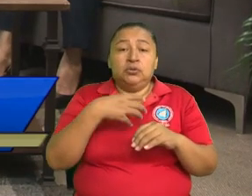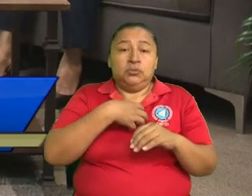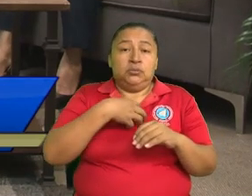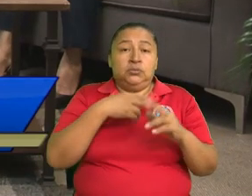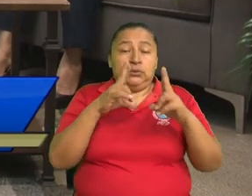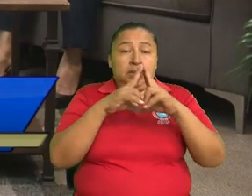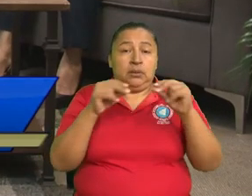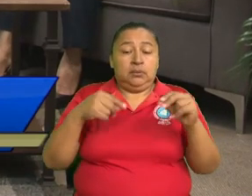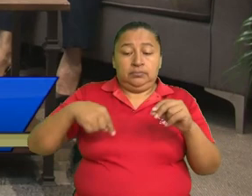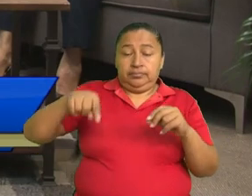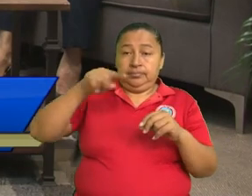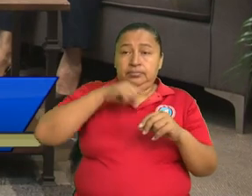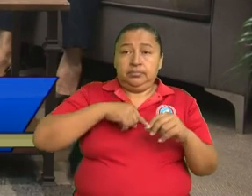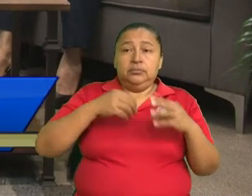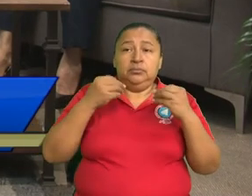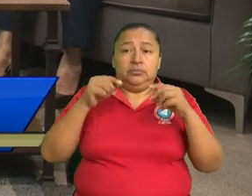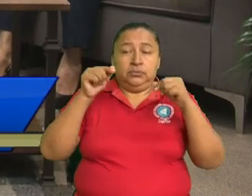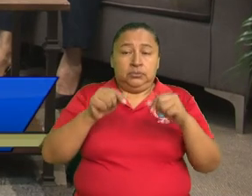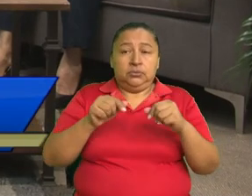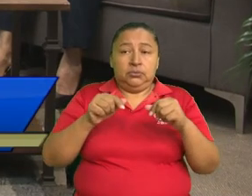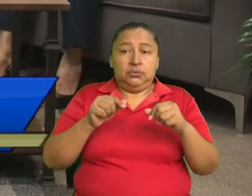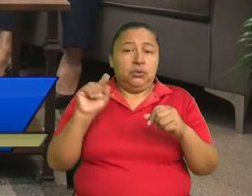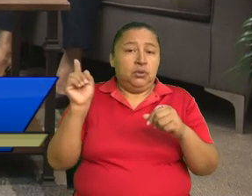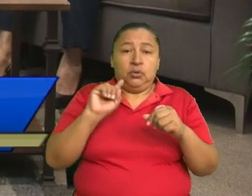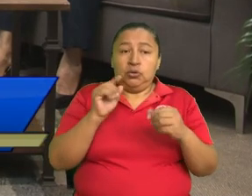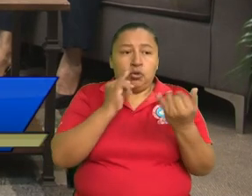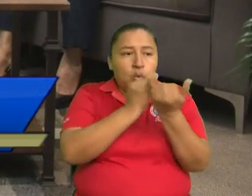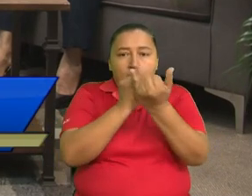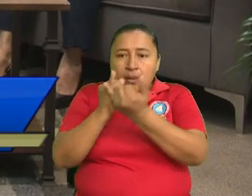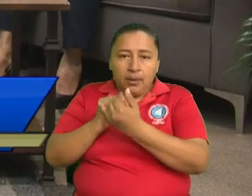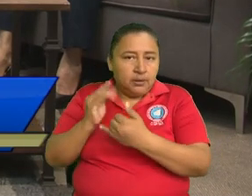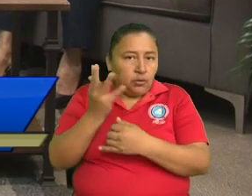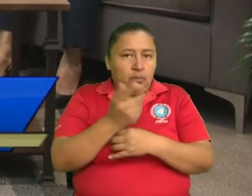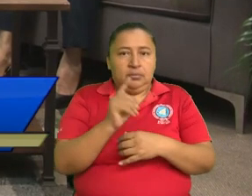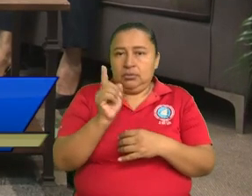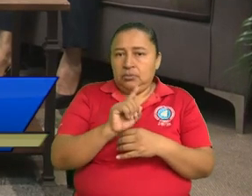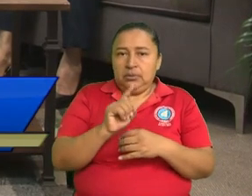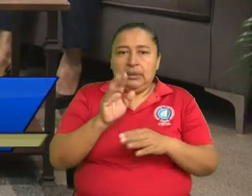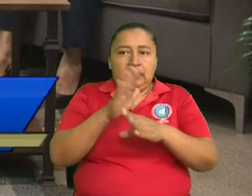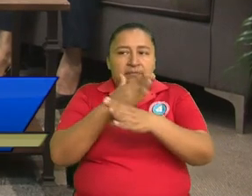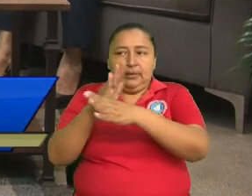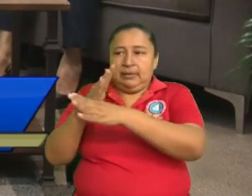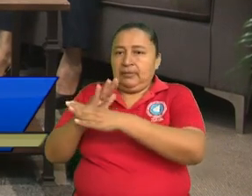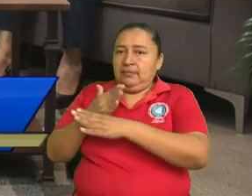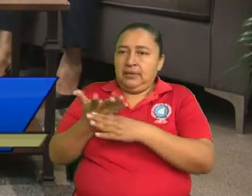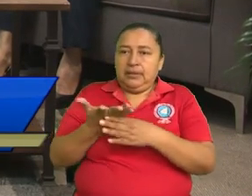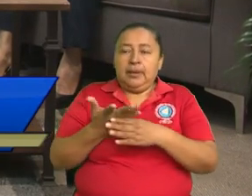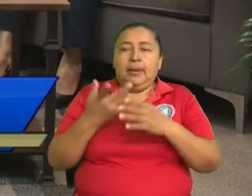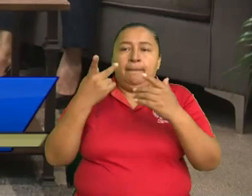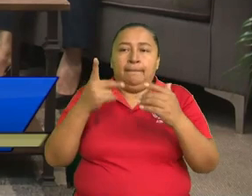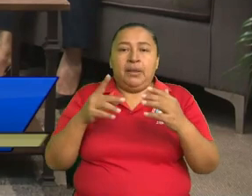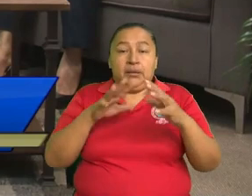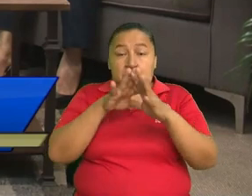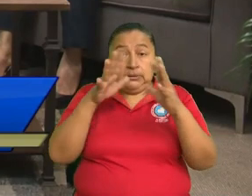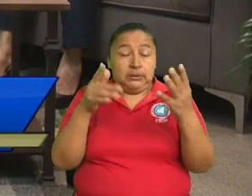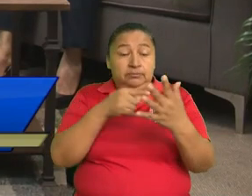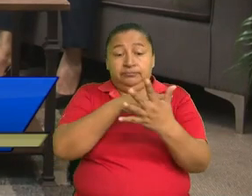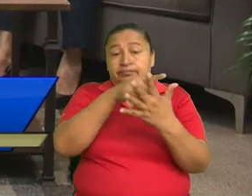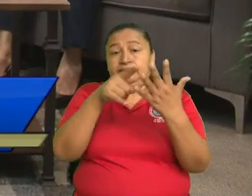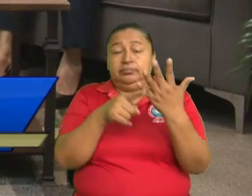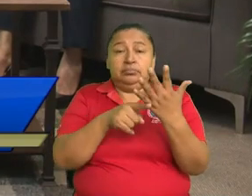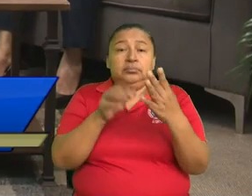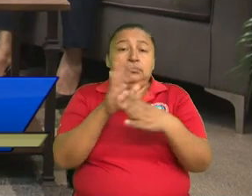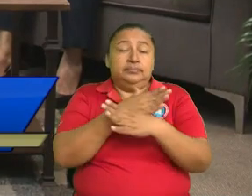Nicaragua, somos eso. No somos todos iguales, lo bueno es que todos somos diferentes, pero en ese tema